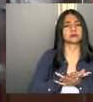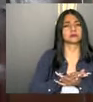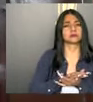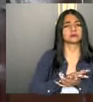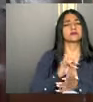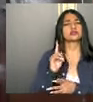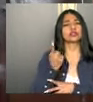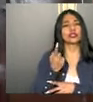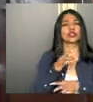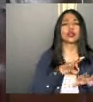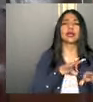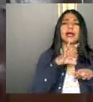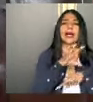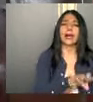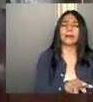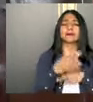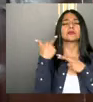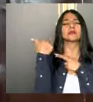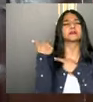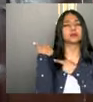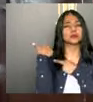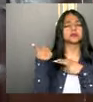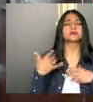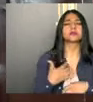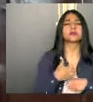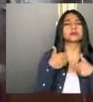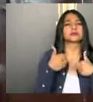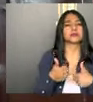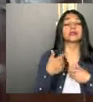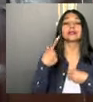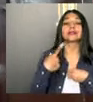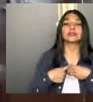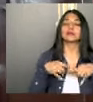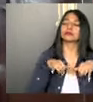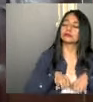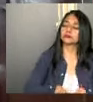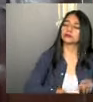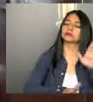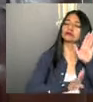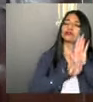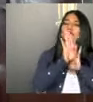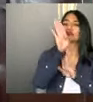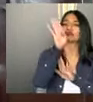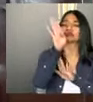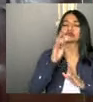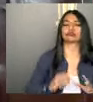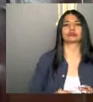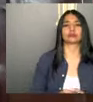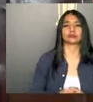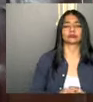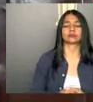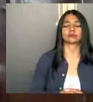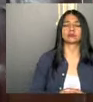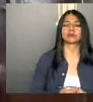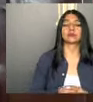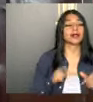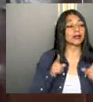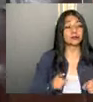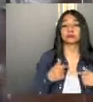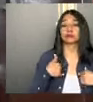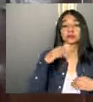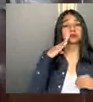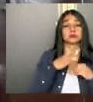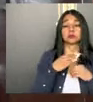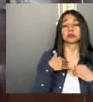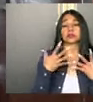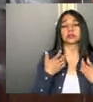un cambio de autoridad, pero que la ciudad va a seguir por la senda que corresponde de un desarrollo, que es todo lo que queremos